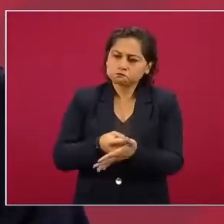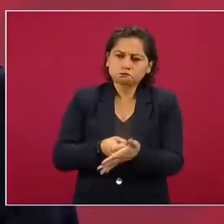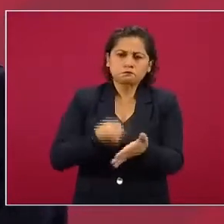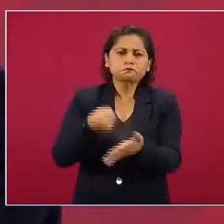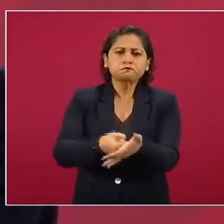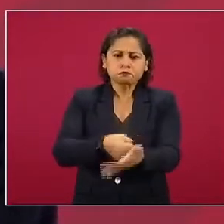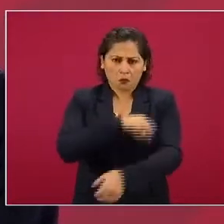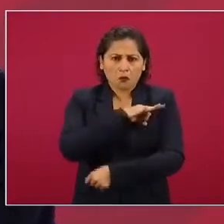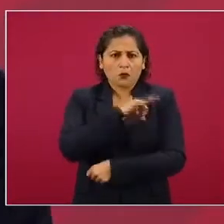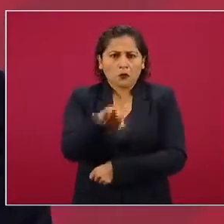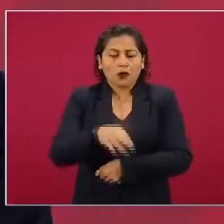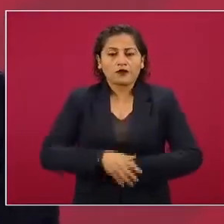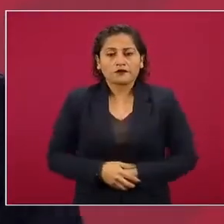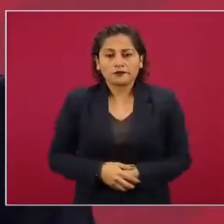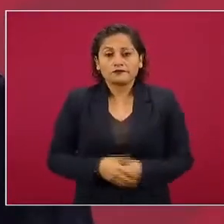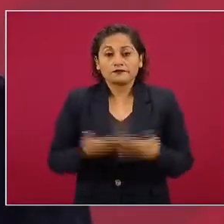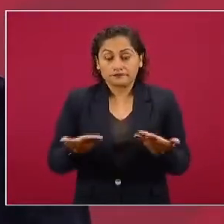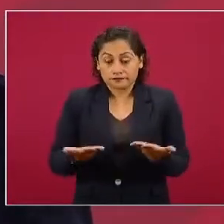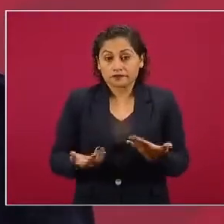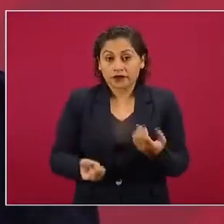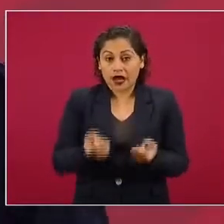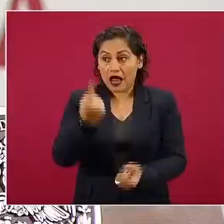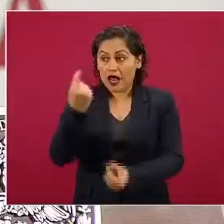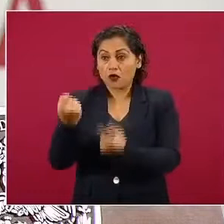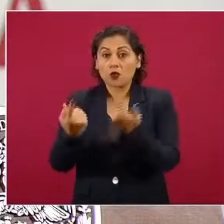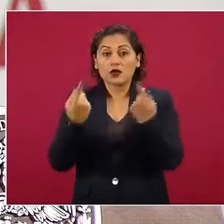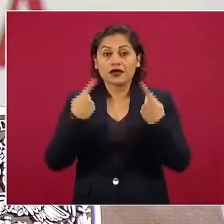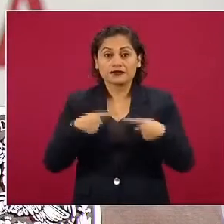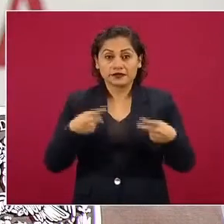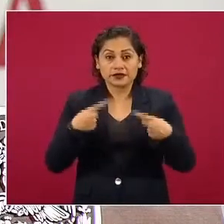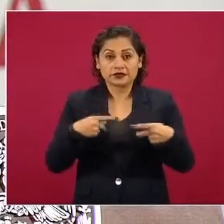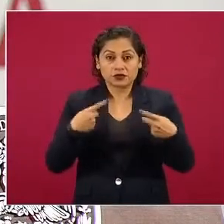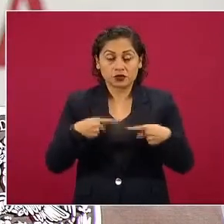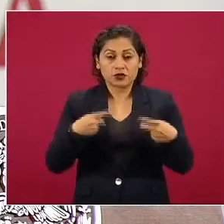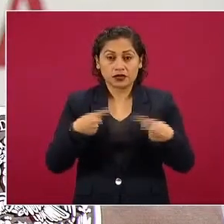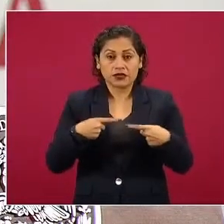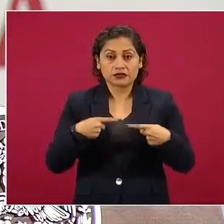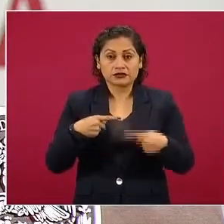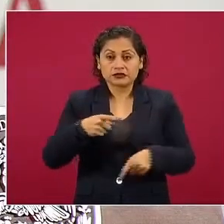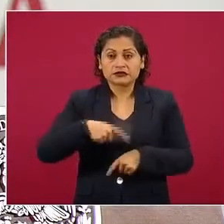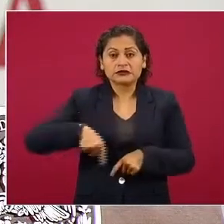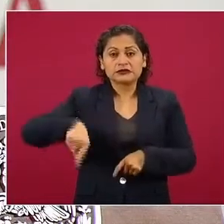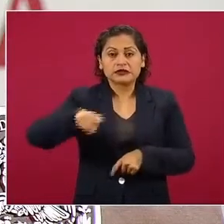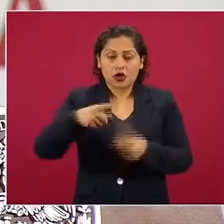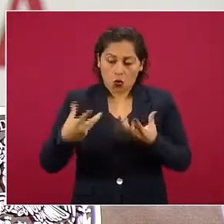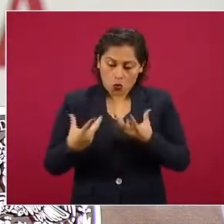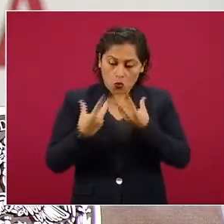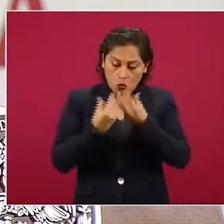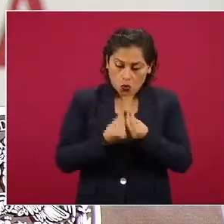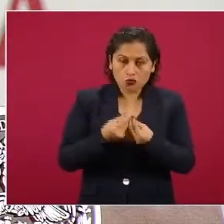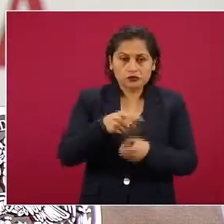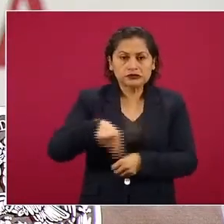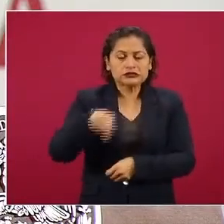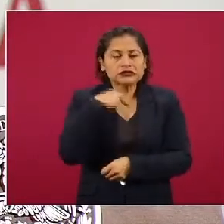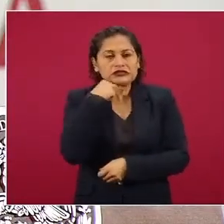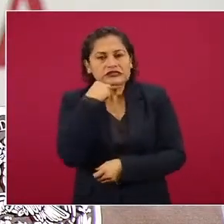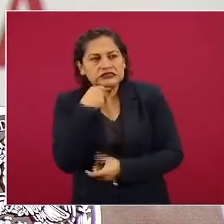Hay simpatizantes nuestros que se enojan mucho, se preocupan,